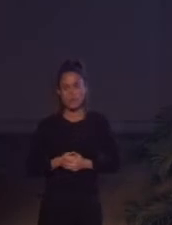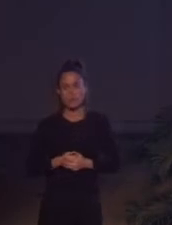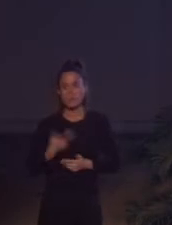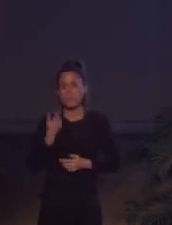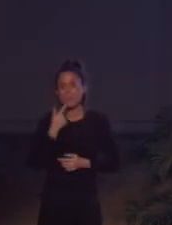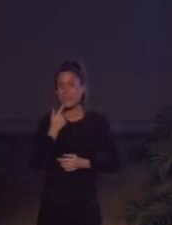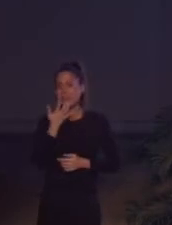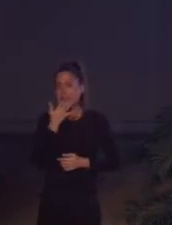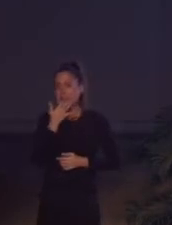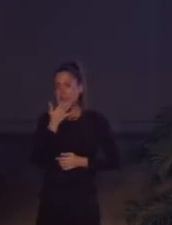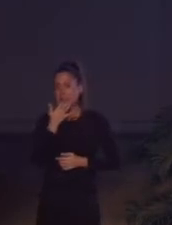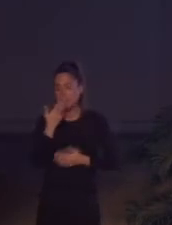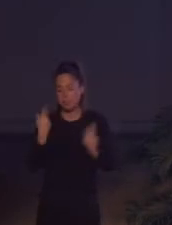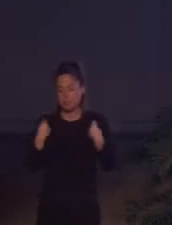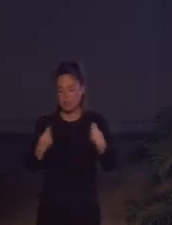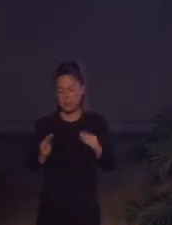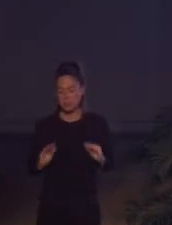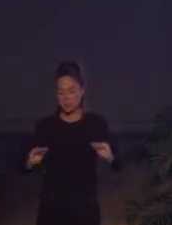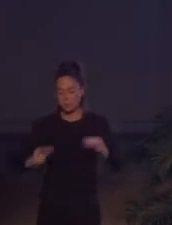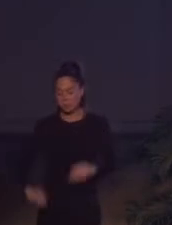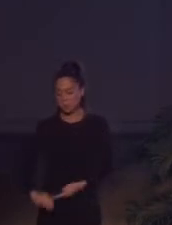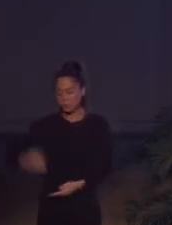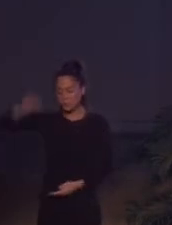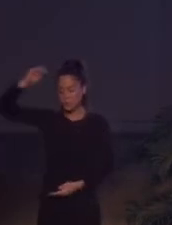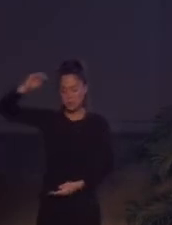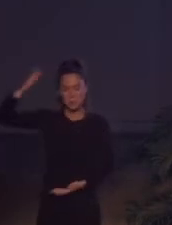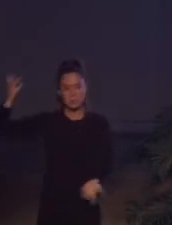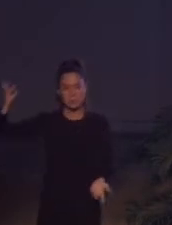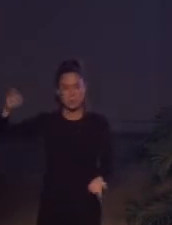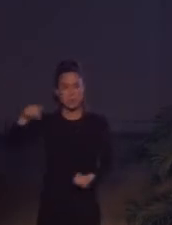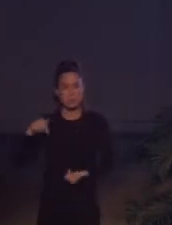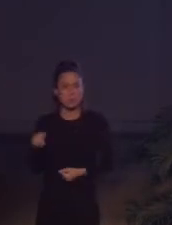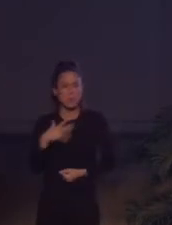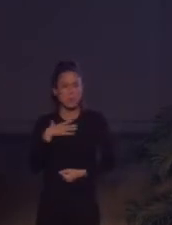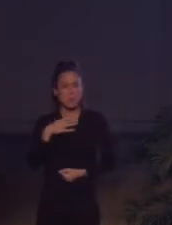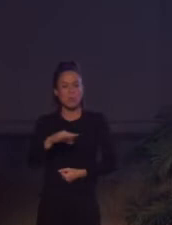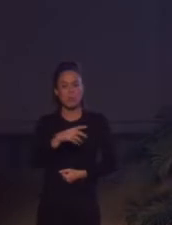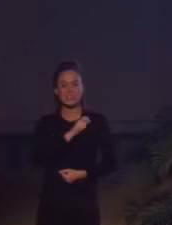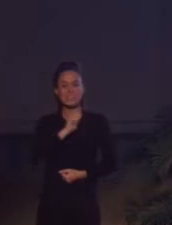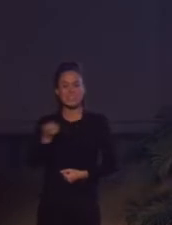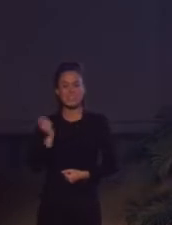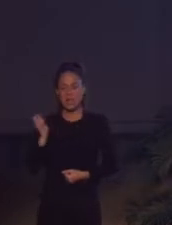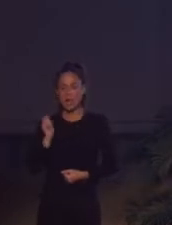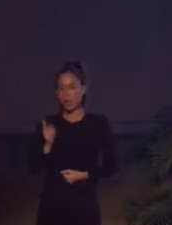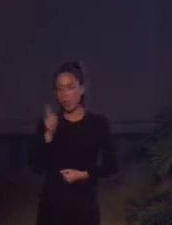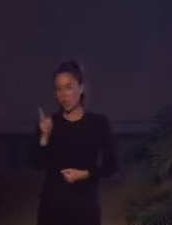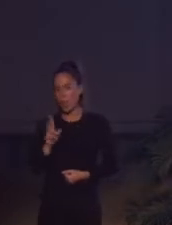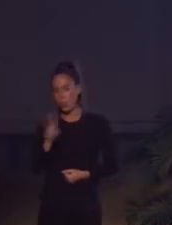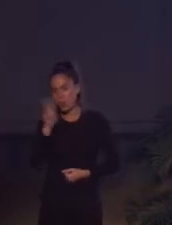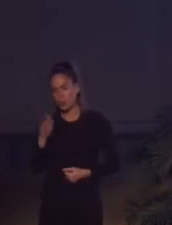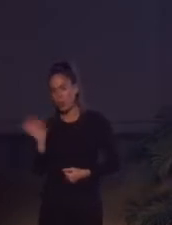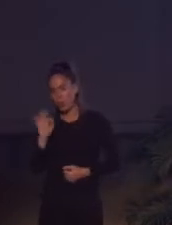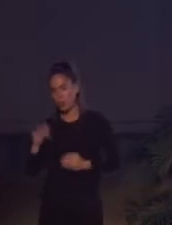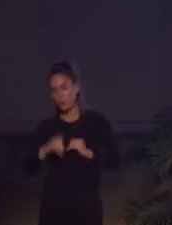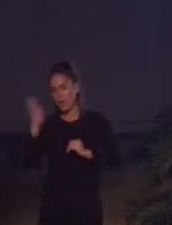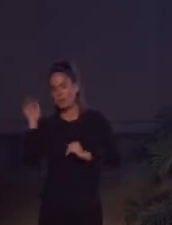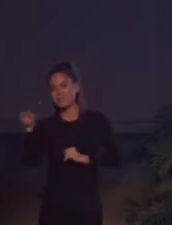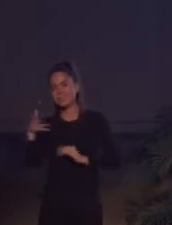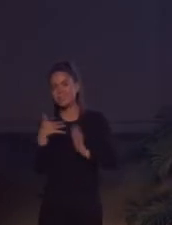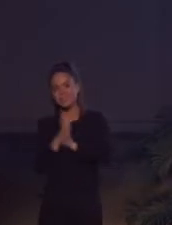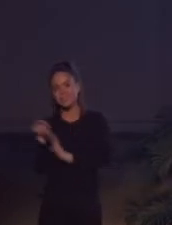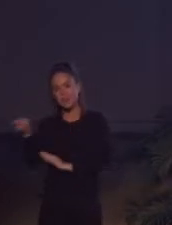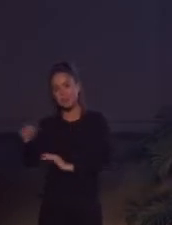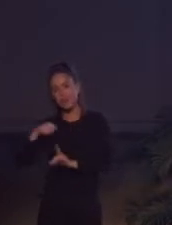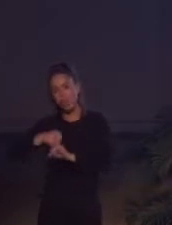largo de tu vida has tenido uno o más esclavos por derecho, estás participando en